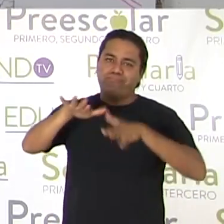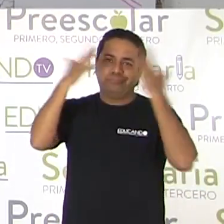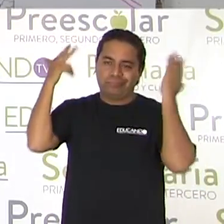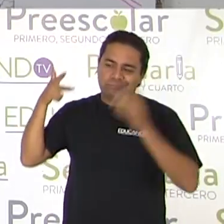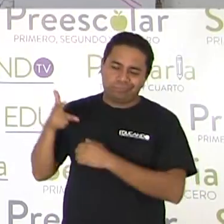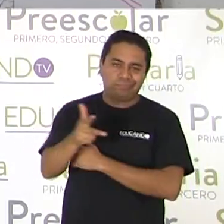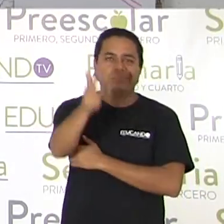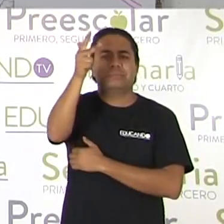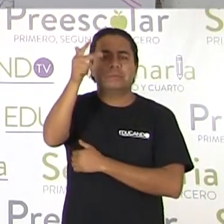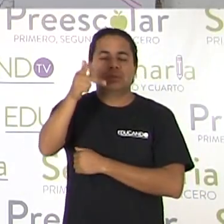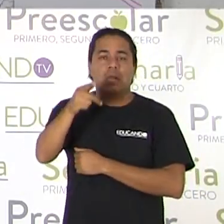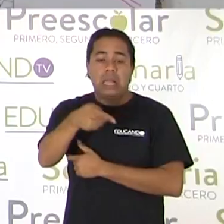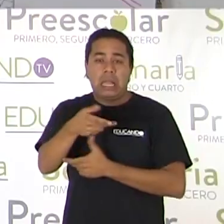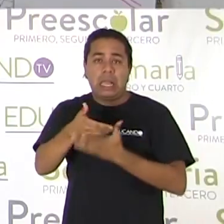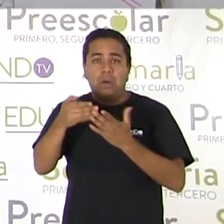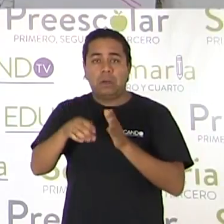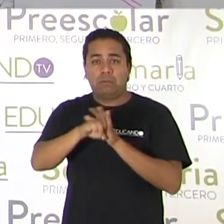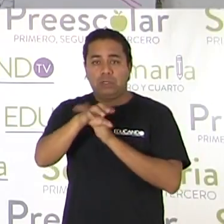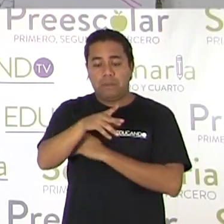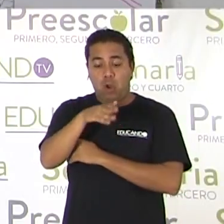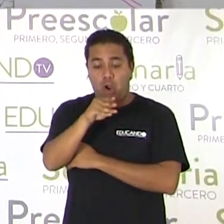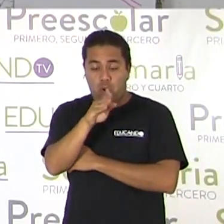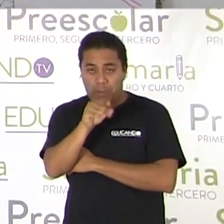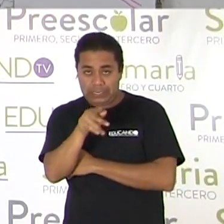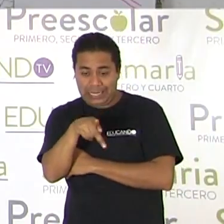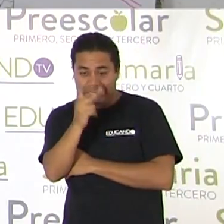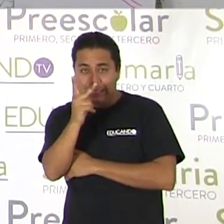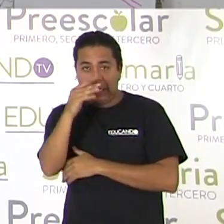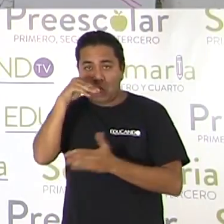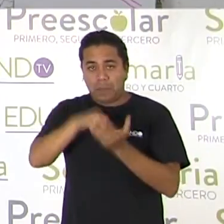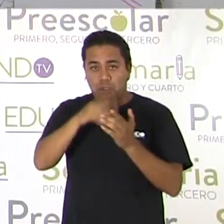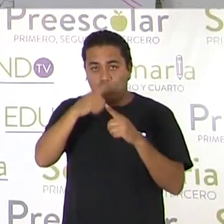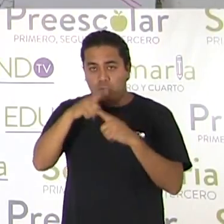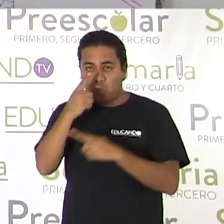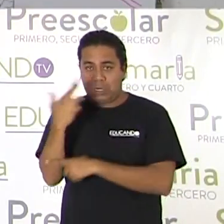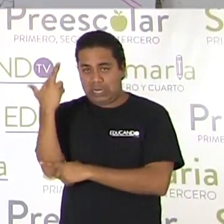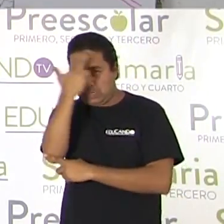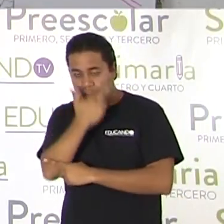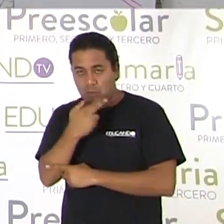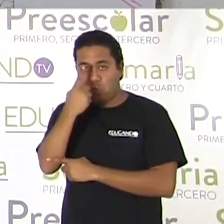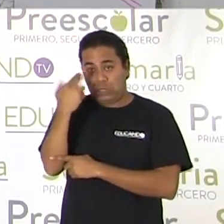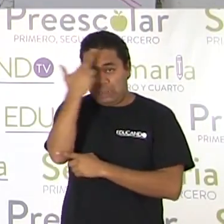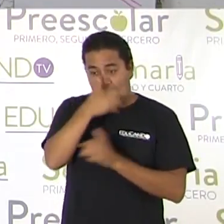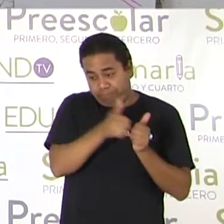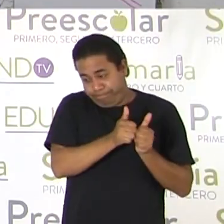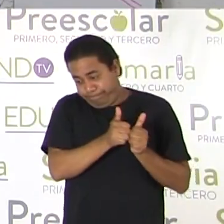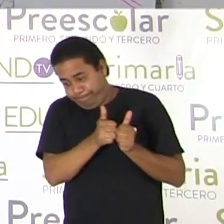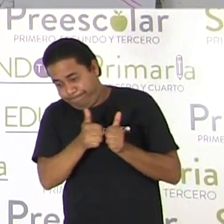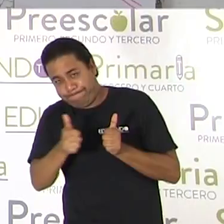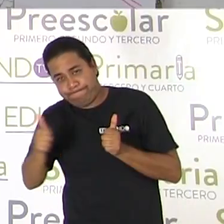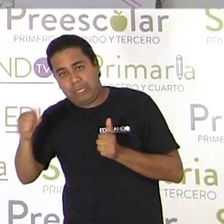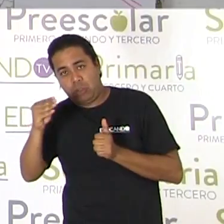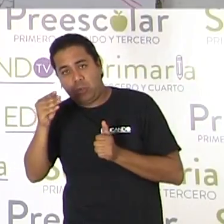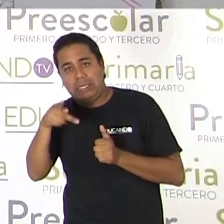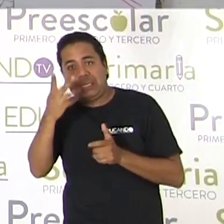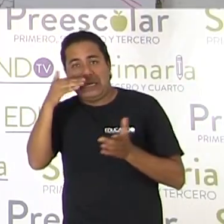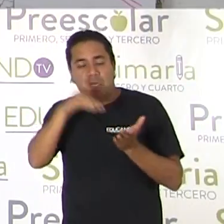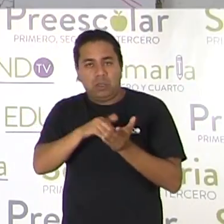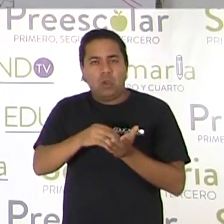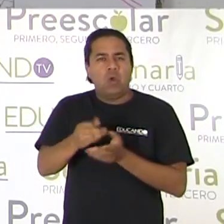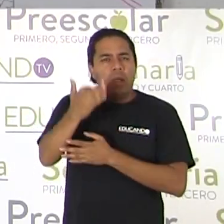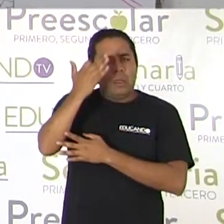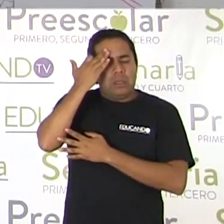caso son 90 kilómetros por hora, es decir, en una hora recorre 90 kilómetros, ¿cuánto